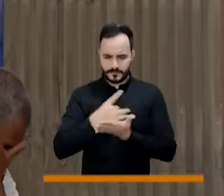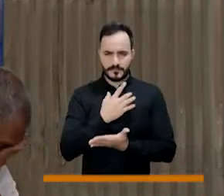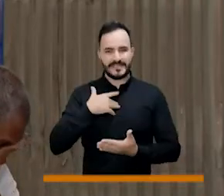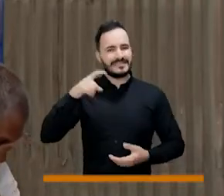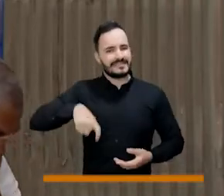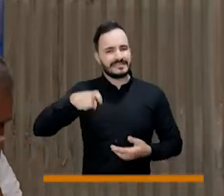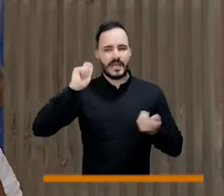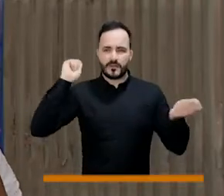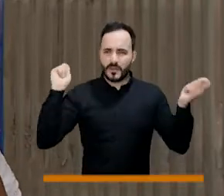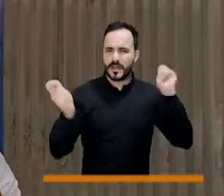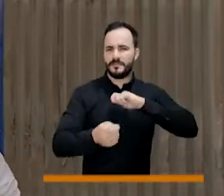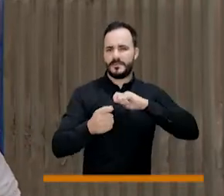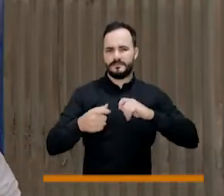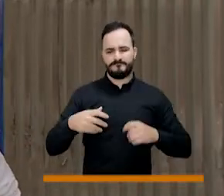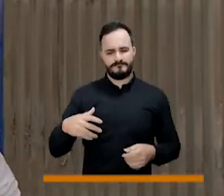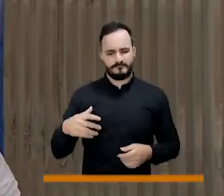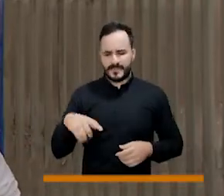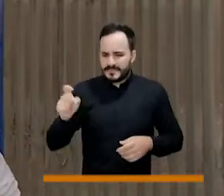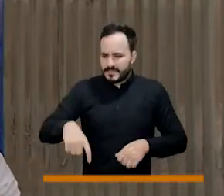@HenryDavid987,